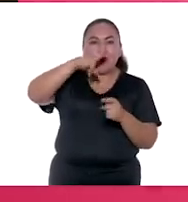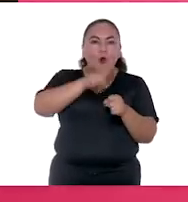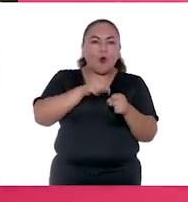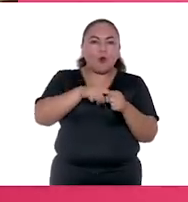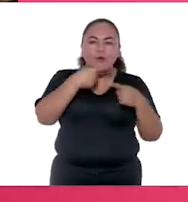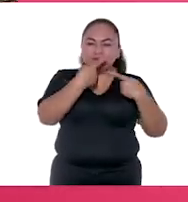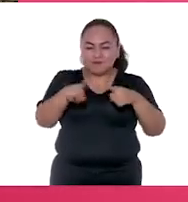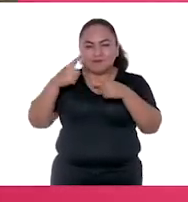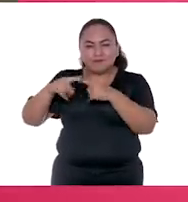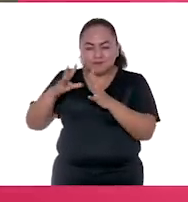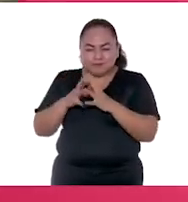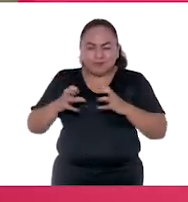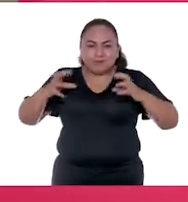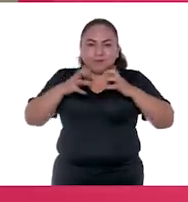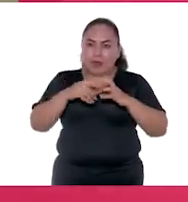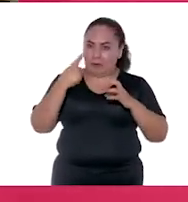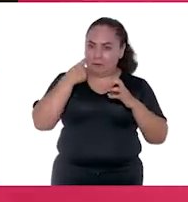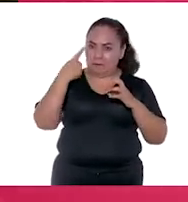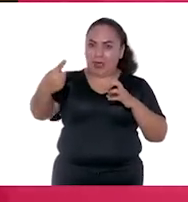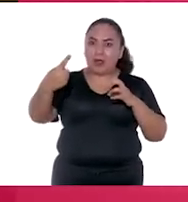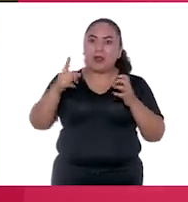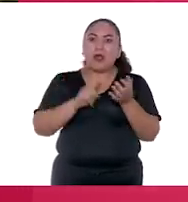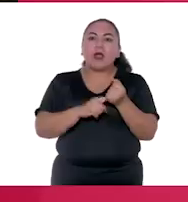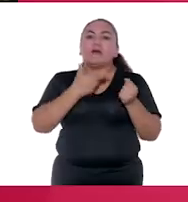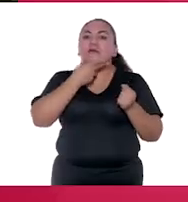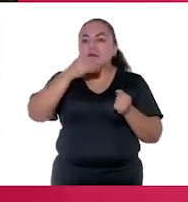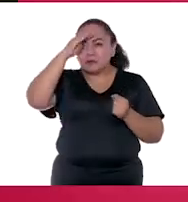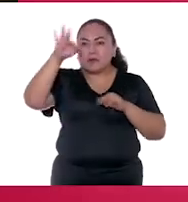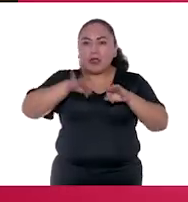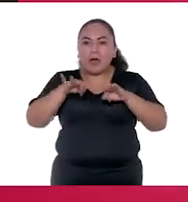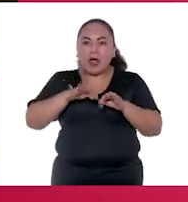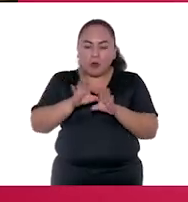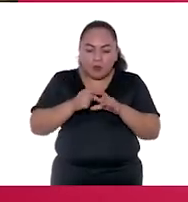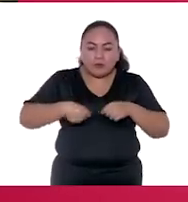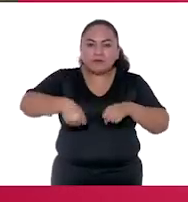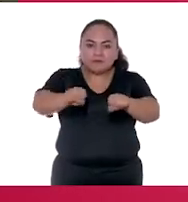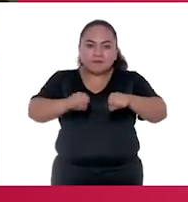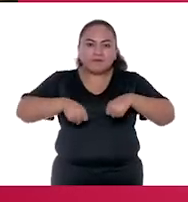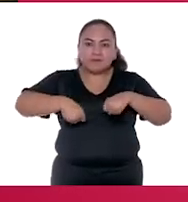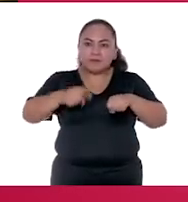los telares de un taller como este, donde trabaja Don José.